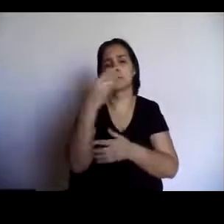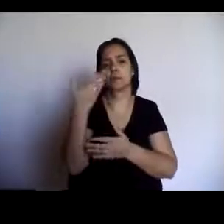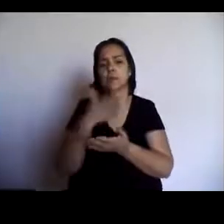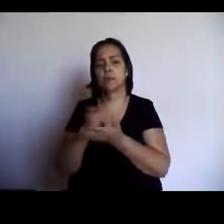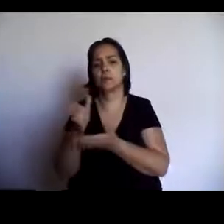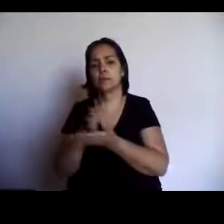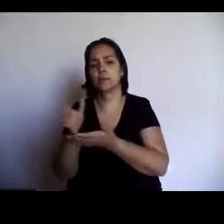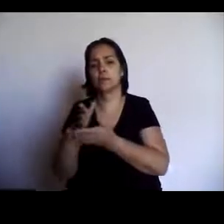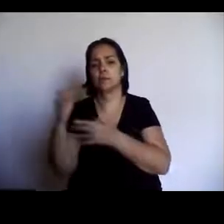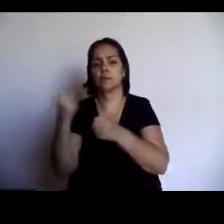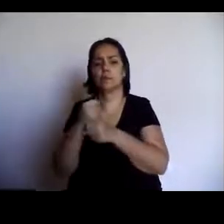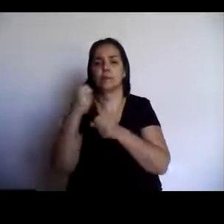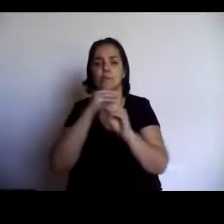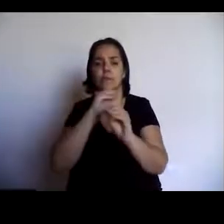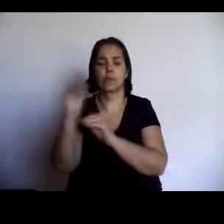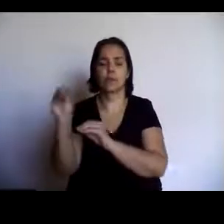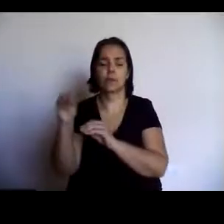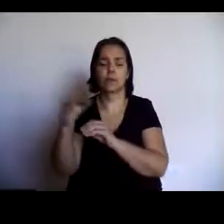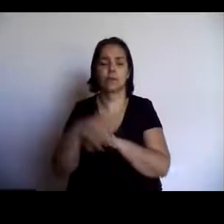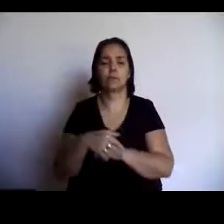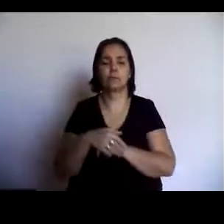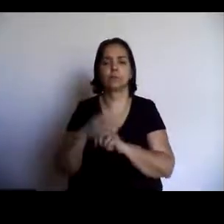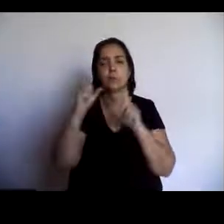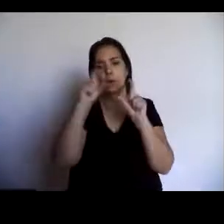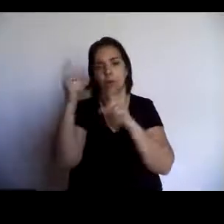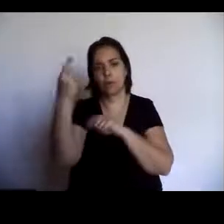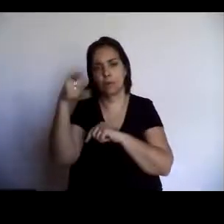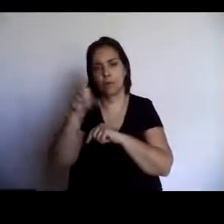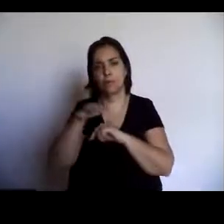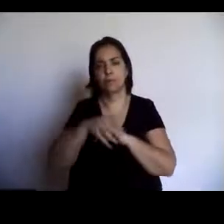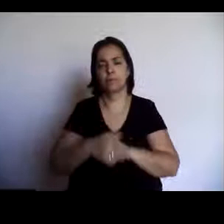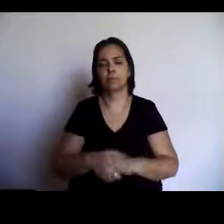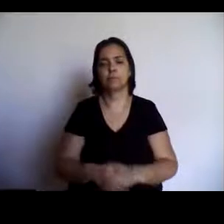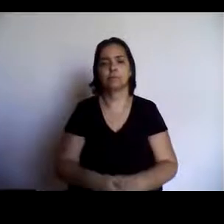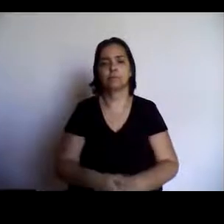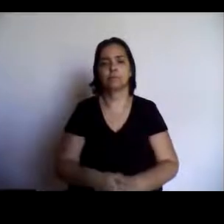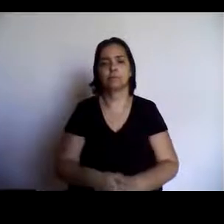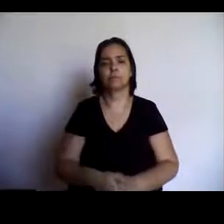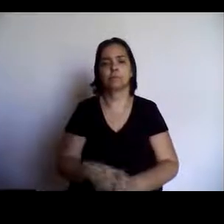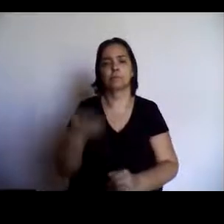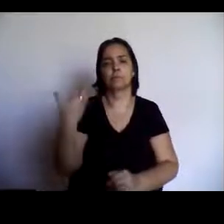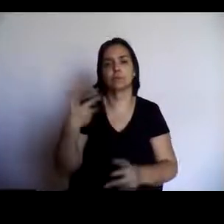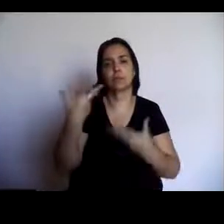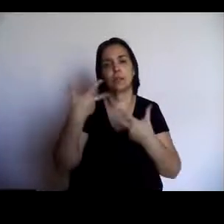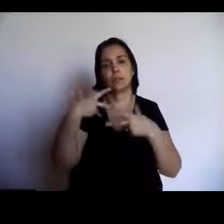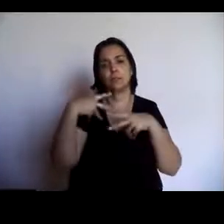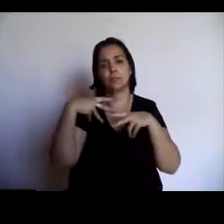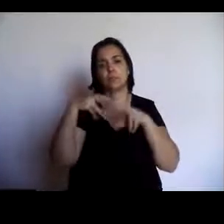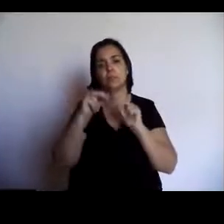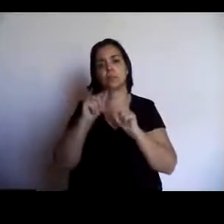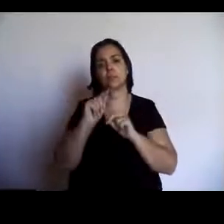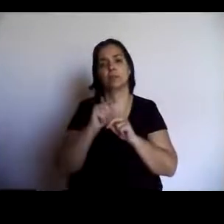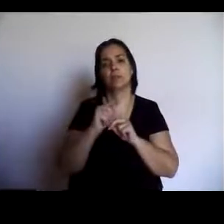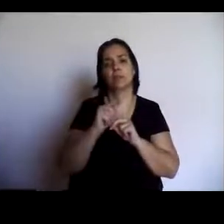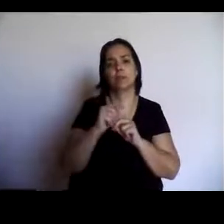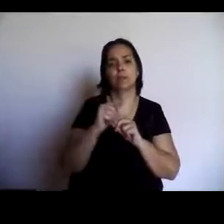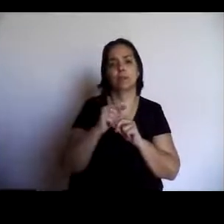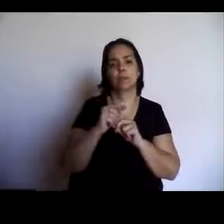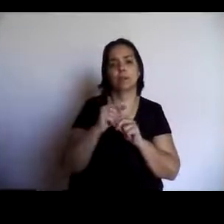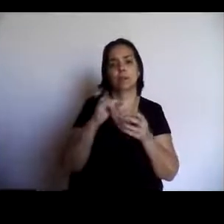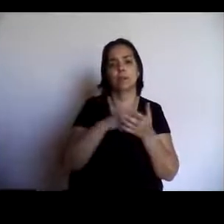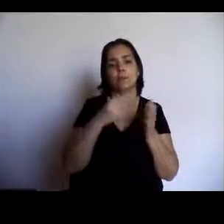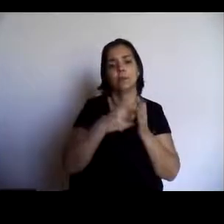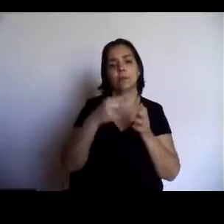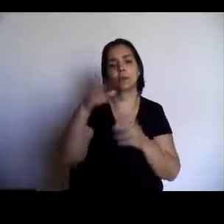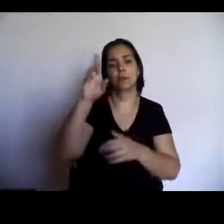Empleo, Formación y Educación. Hemos terminado de ejecutar el proyecto Renjo, que es refuerzo a la empleabilidad